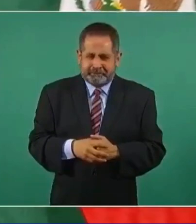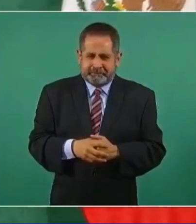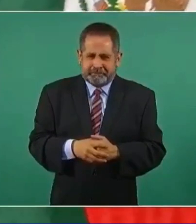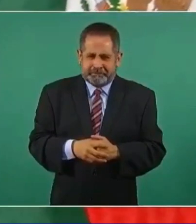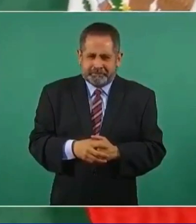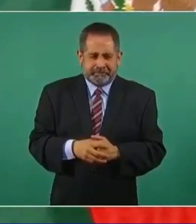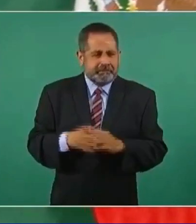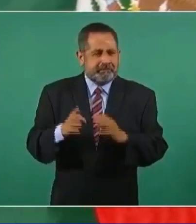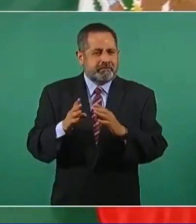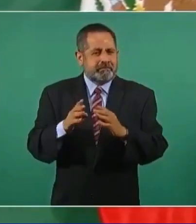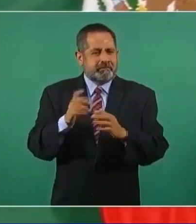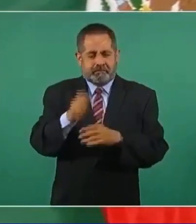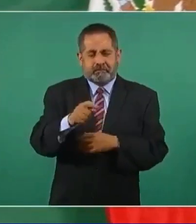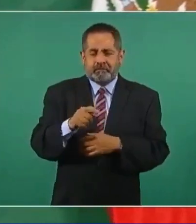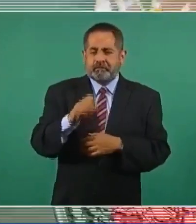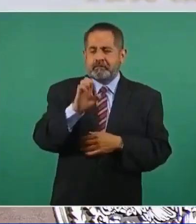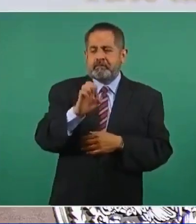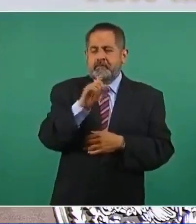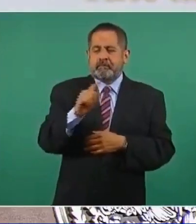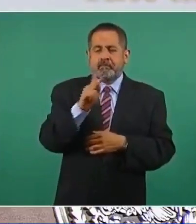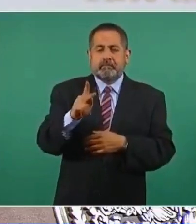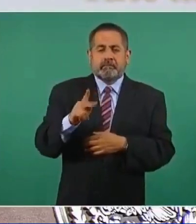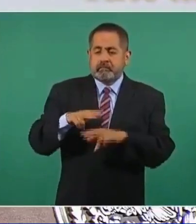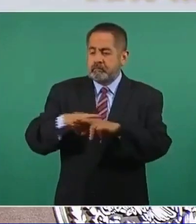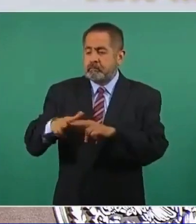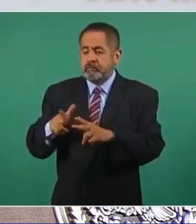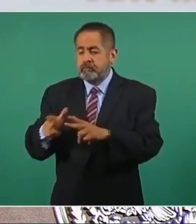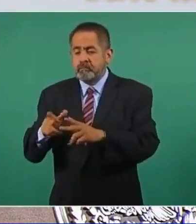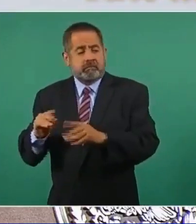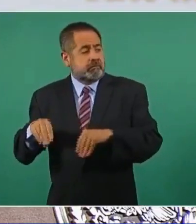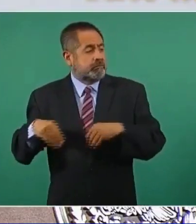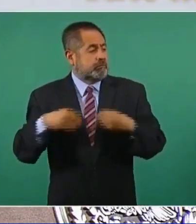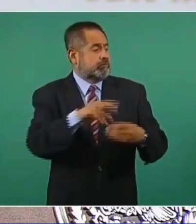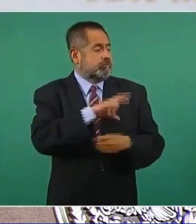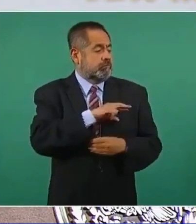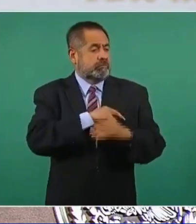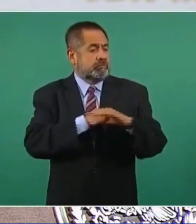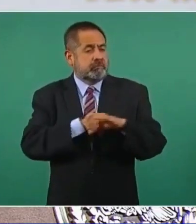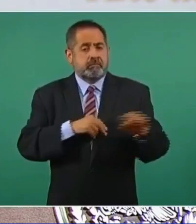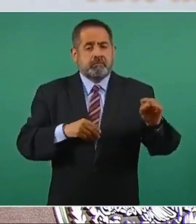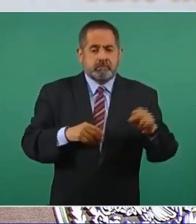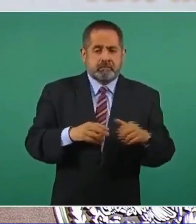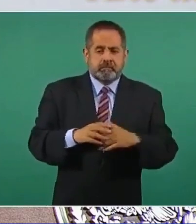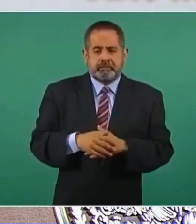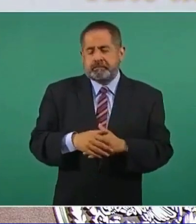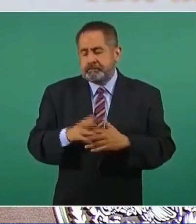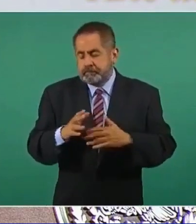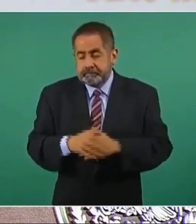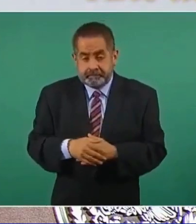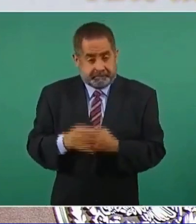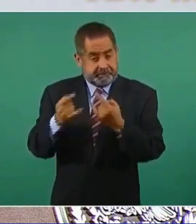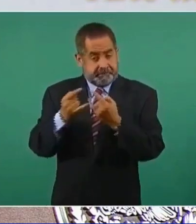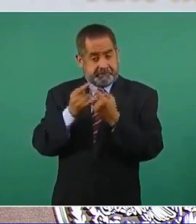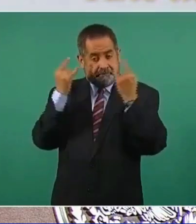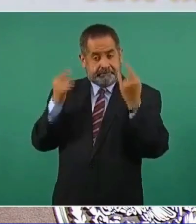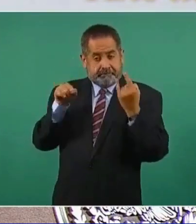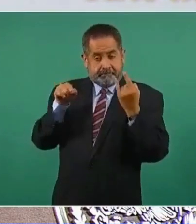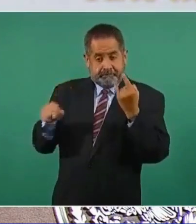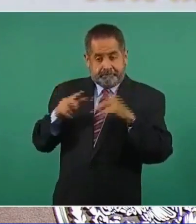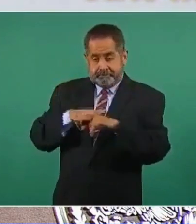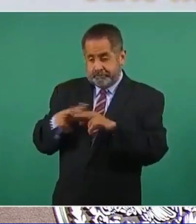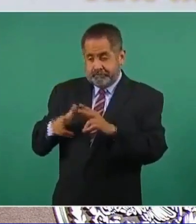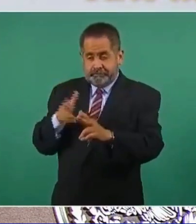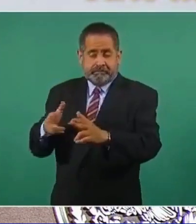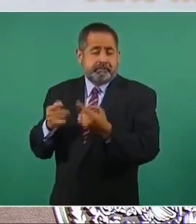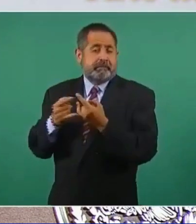Con Zedillo se entregan los ferrocarriles. La historia de los ferrocarriles pues es parte de la